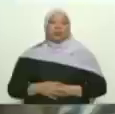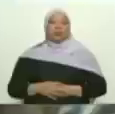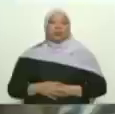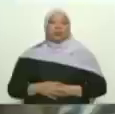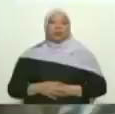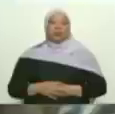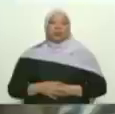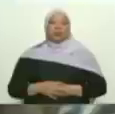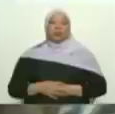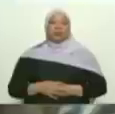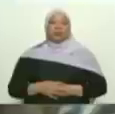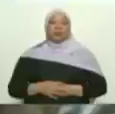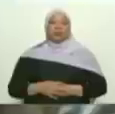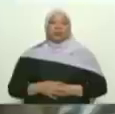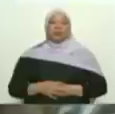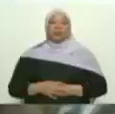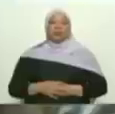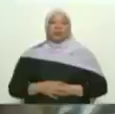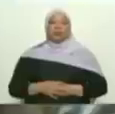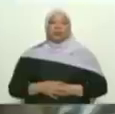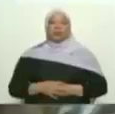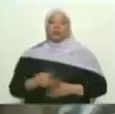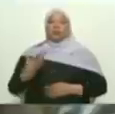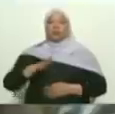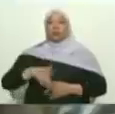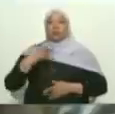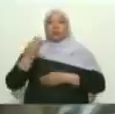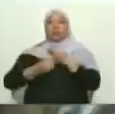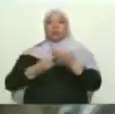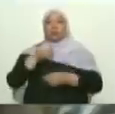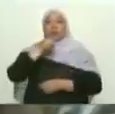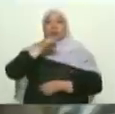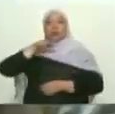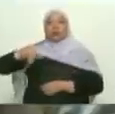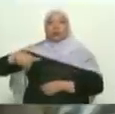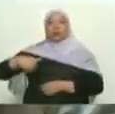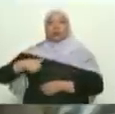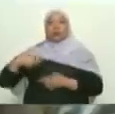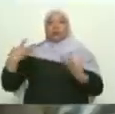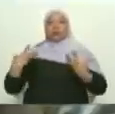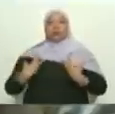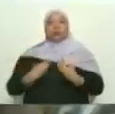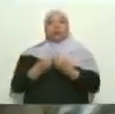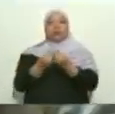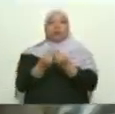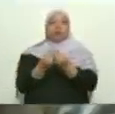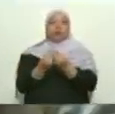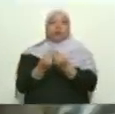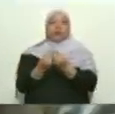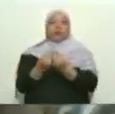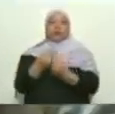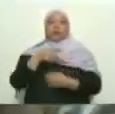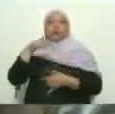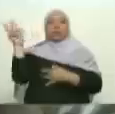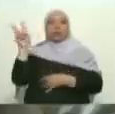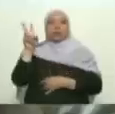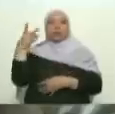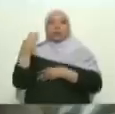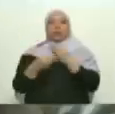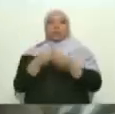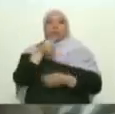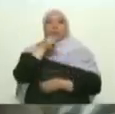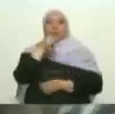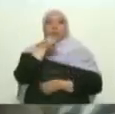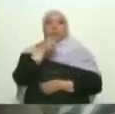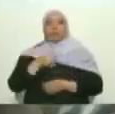Porque ese era el intento, que se convirtiera en esta protesta violenta en una guerra civil entre venezolanos y